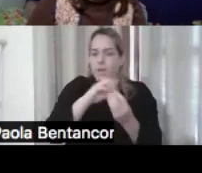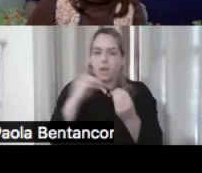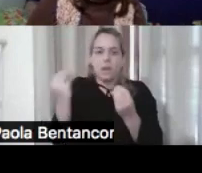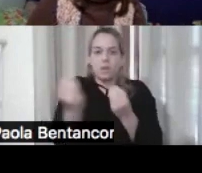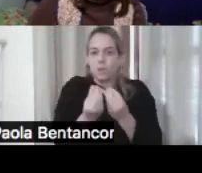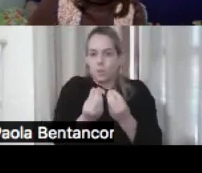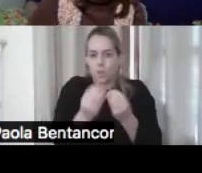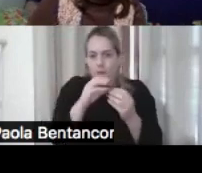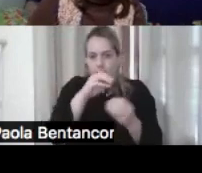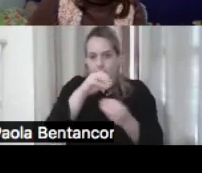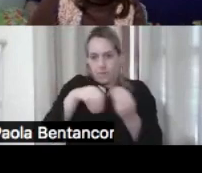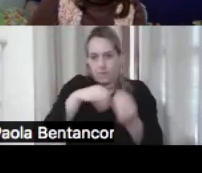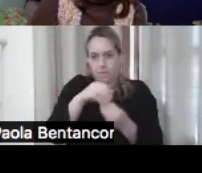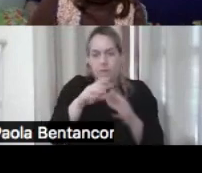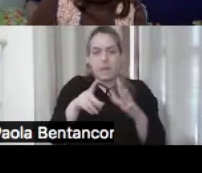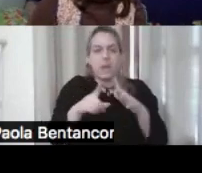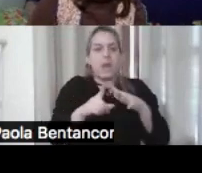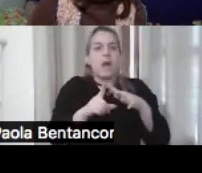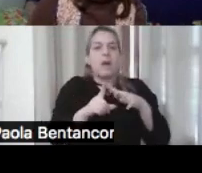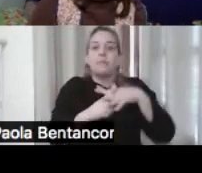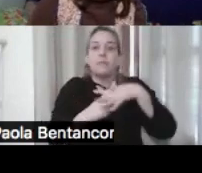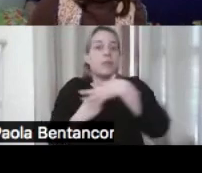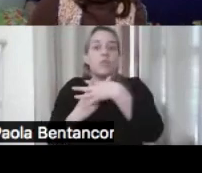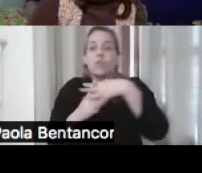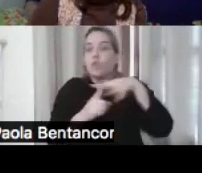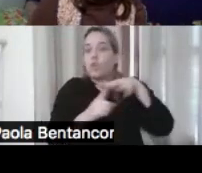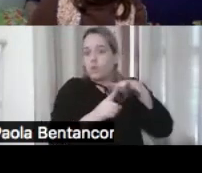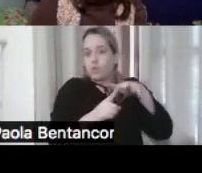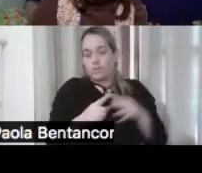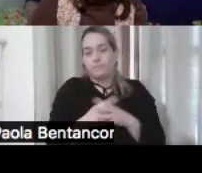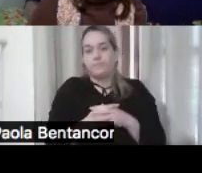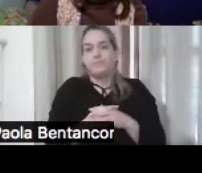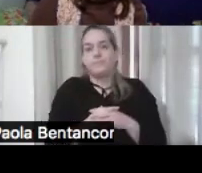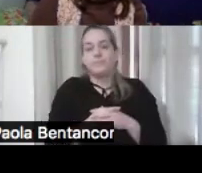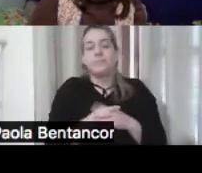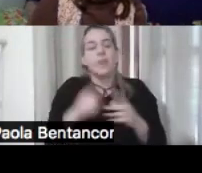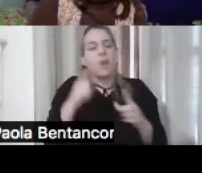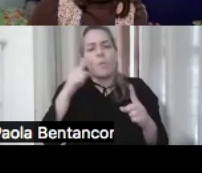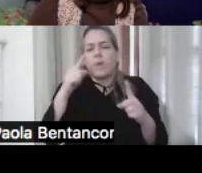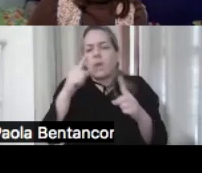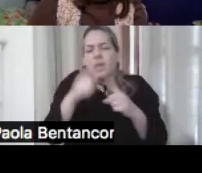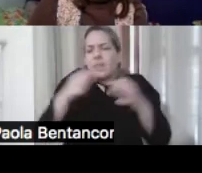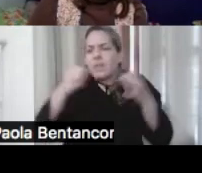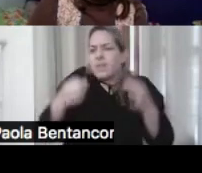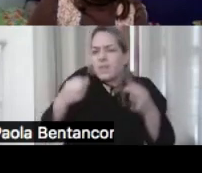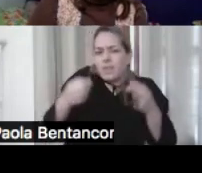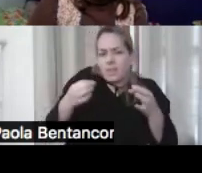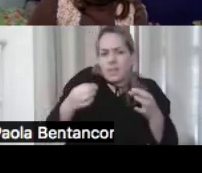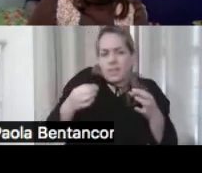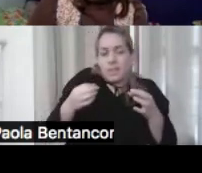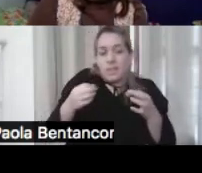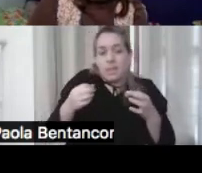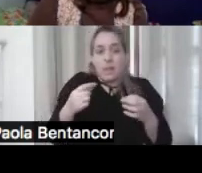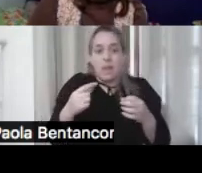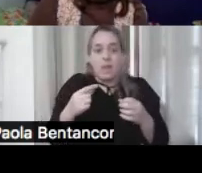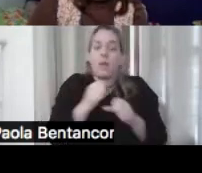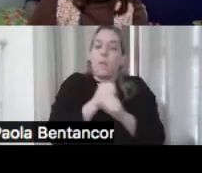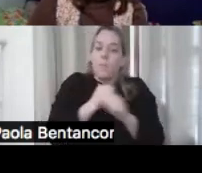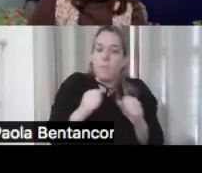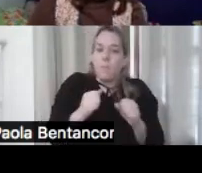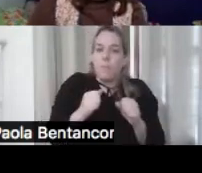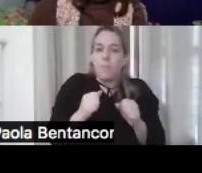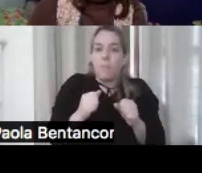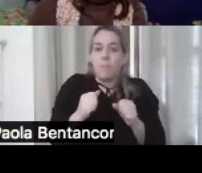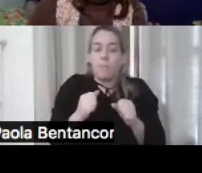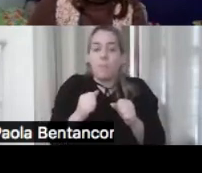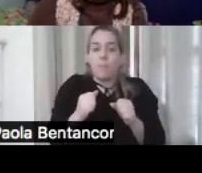reales que habita esta persona y su familia. Y tiene un claro objetivo de promover la autodeterminación, que quiere decir